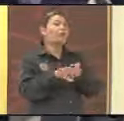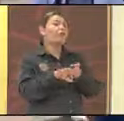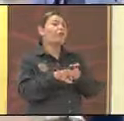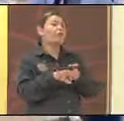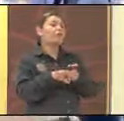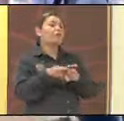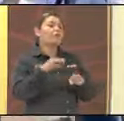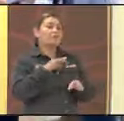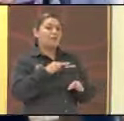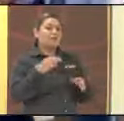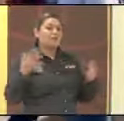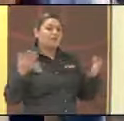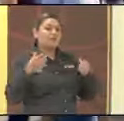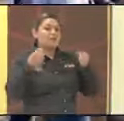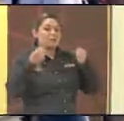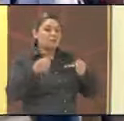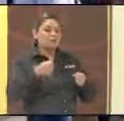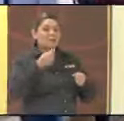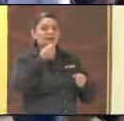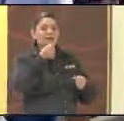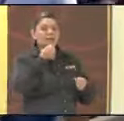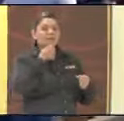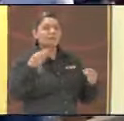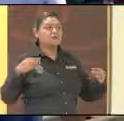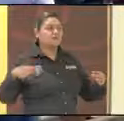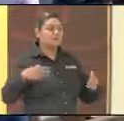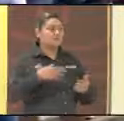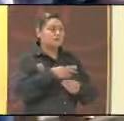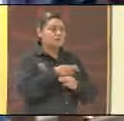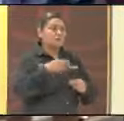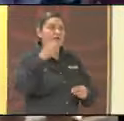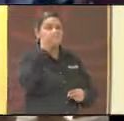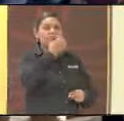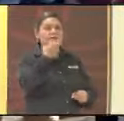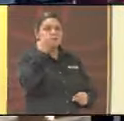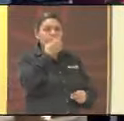pues le va a dar seguridad a los niños que atraviesan para ir a la escuela primaria